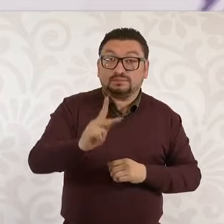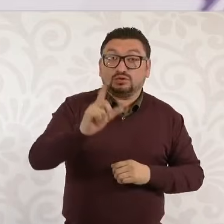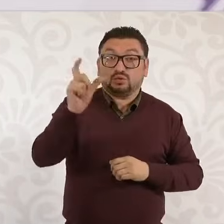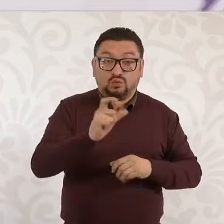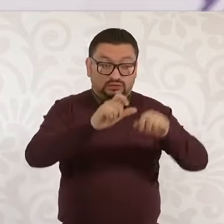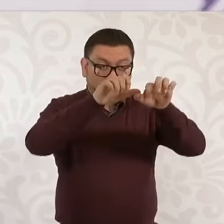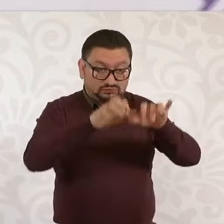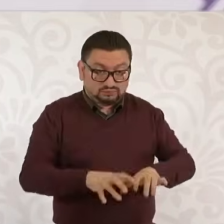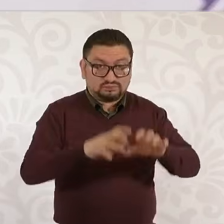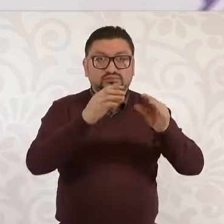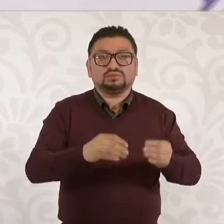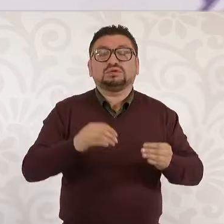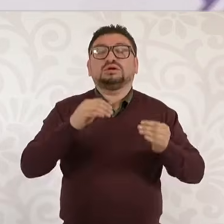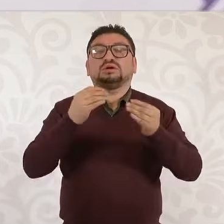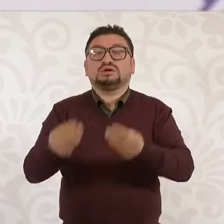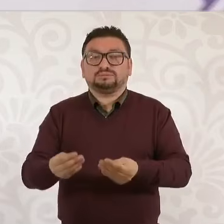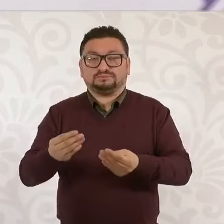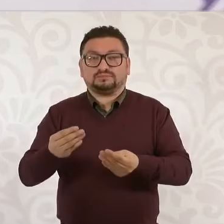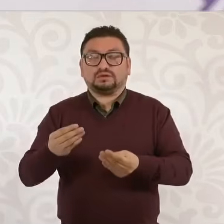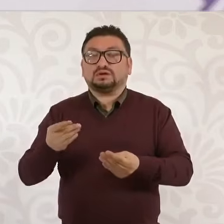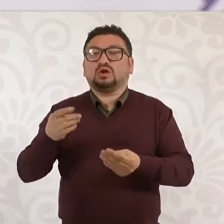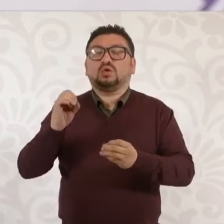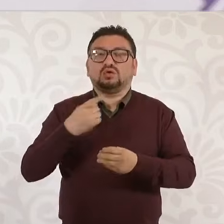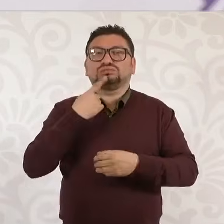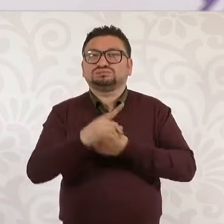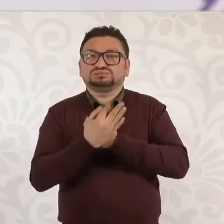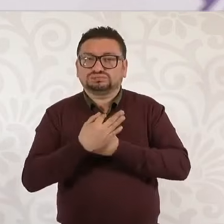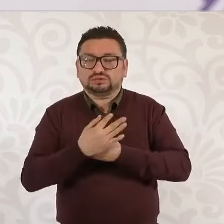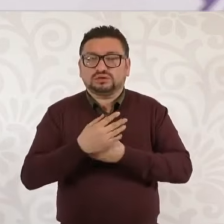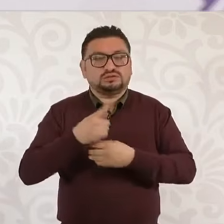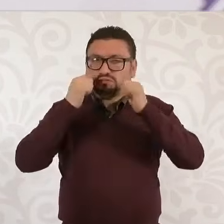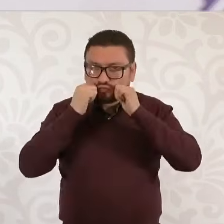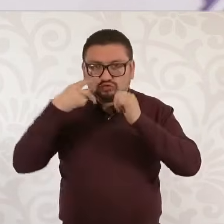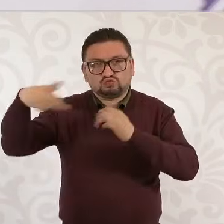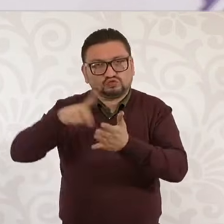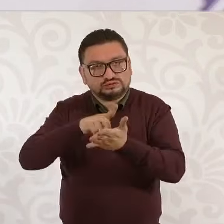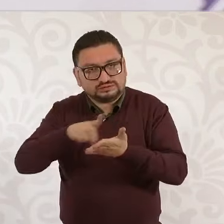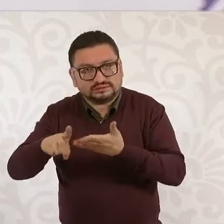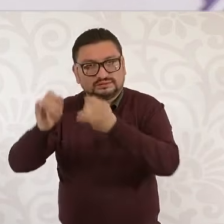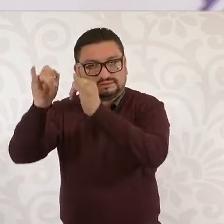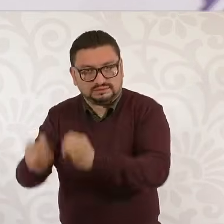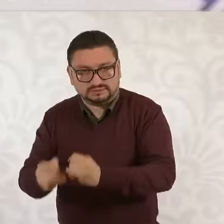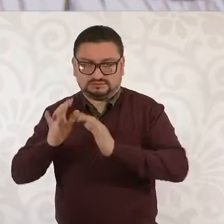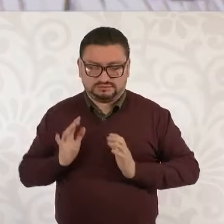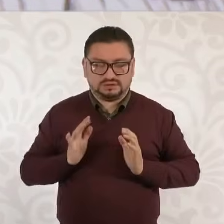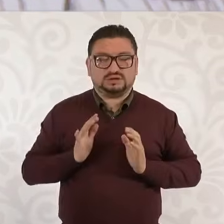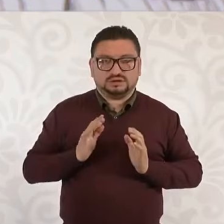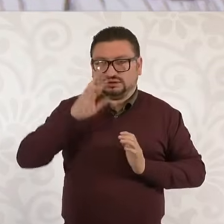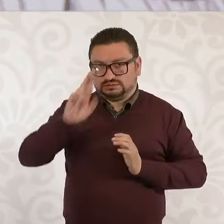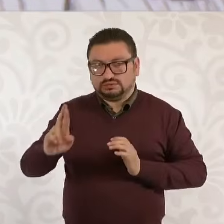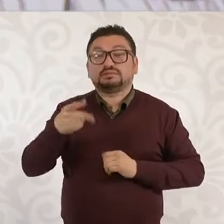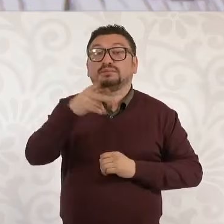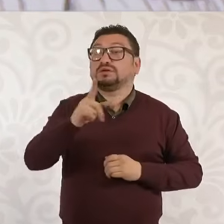individual, hoy se llaman derechos humanos, pero una garantía individual. Entonces no es sencillo, es más bien pues que la